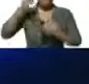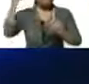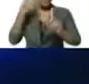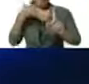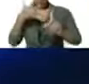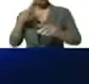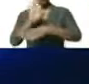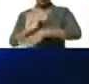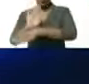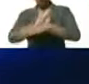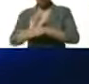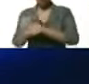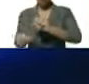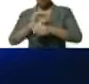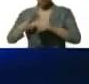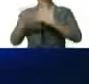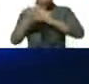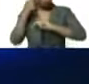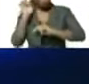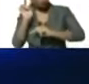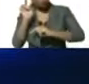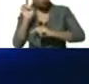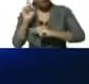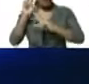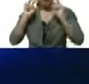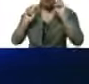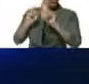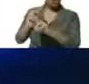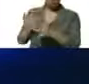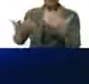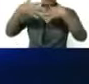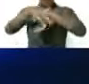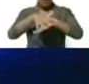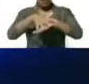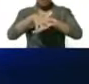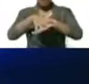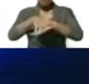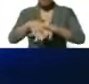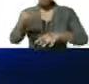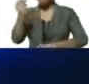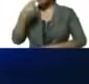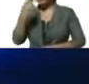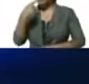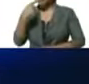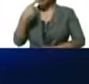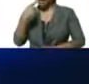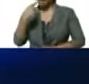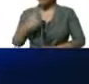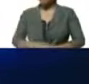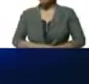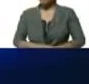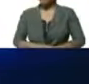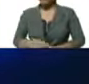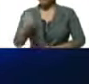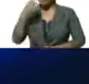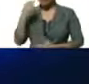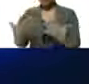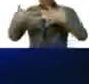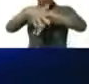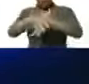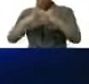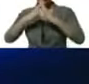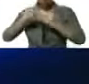los pacientes del COVID-19. Es la visión integral, la medicina holística, la medicina que integra